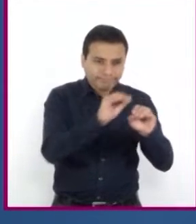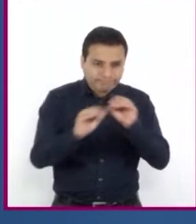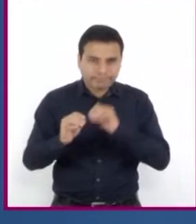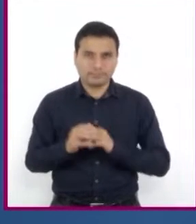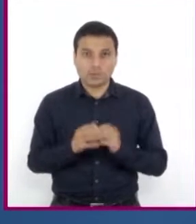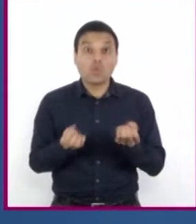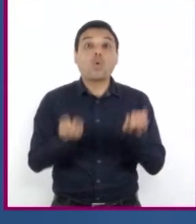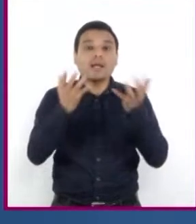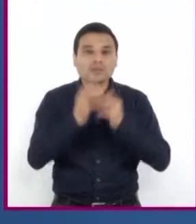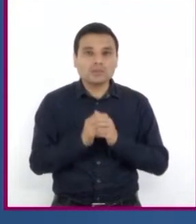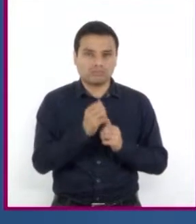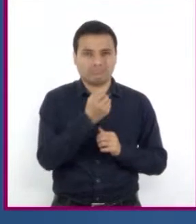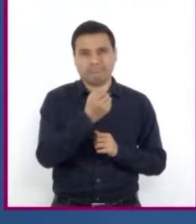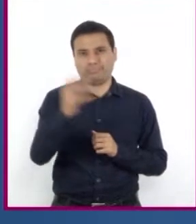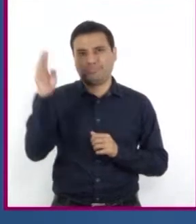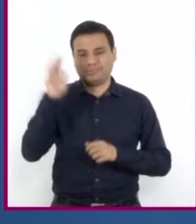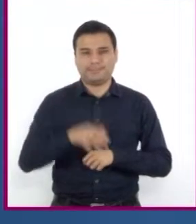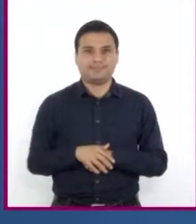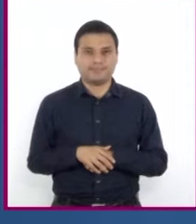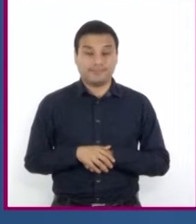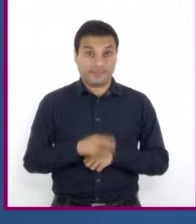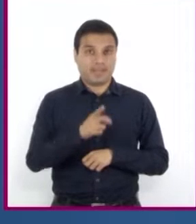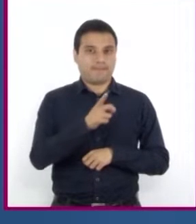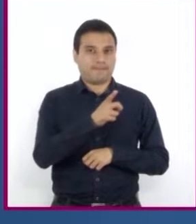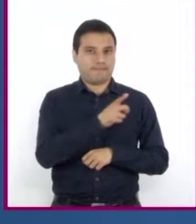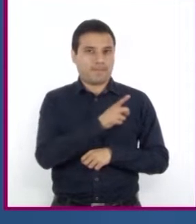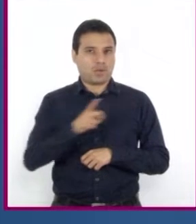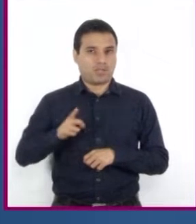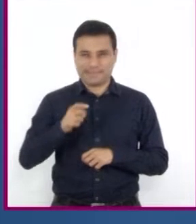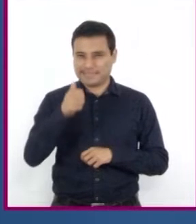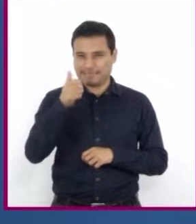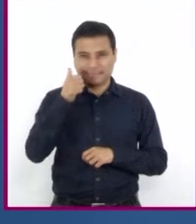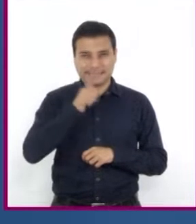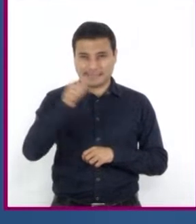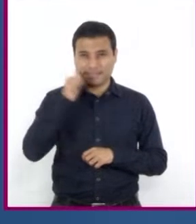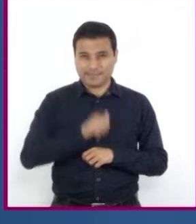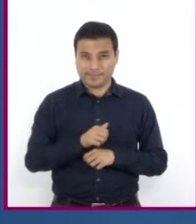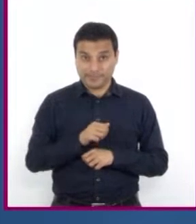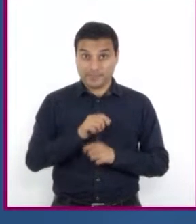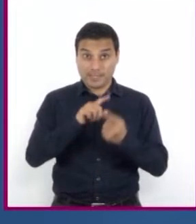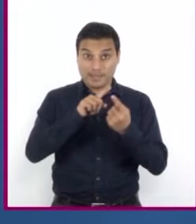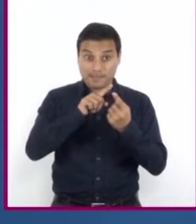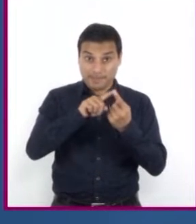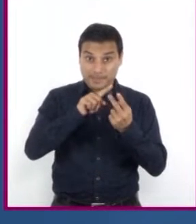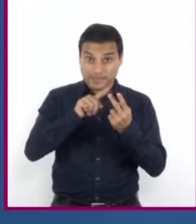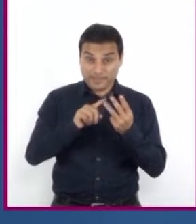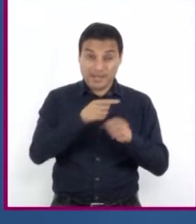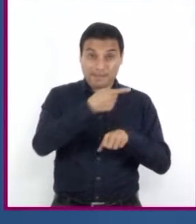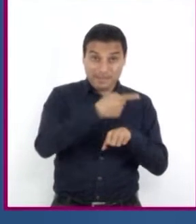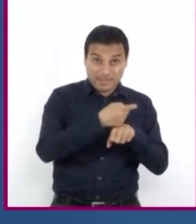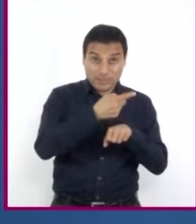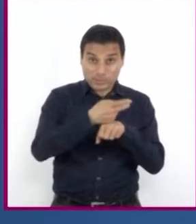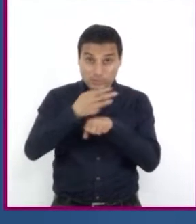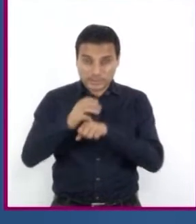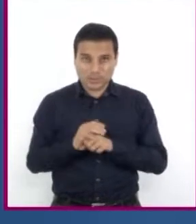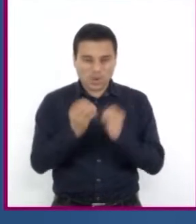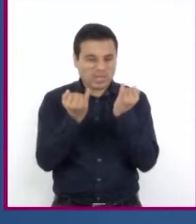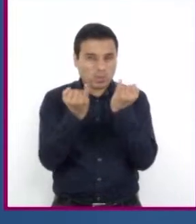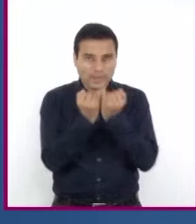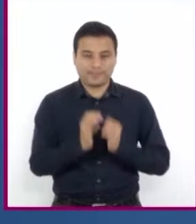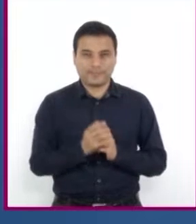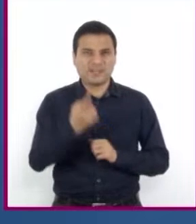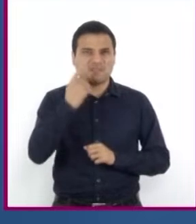donde se colocarán, pero se debe seguir el mismo patrón de los tres primeros. Observa el borde de los primeros